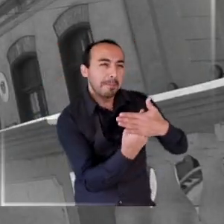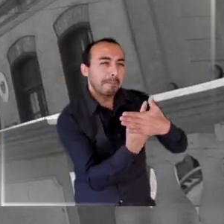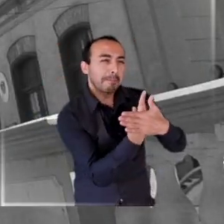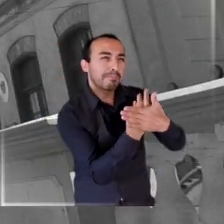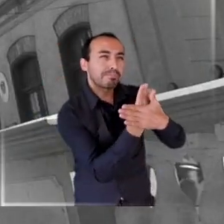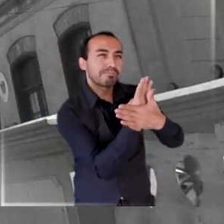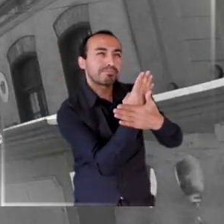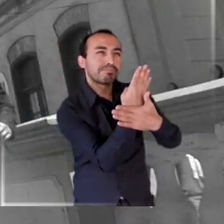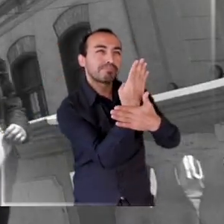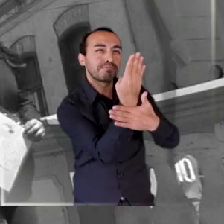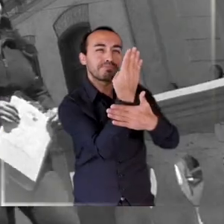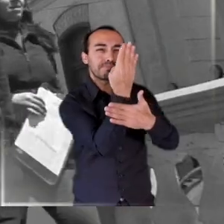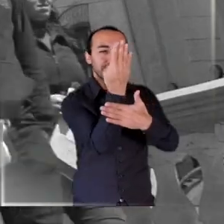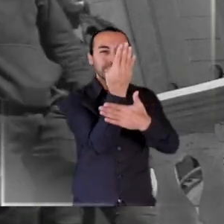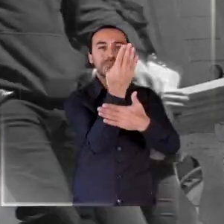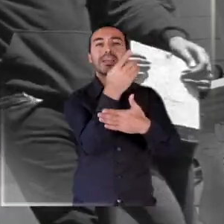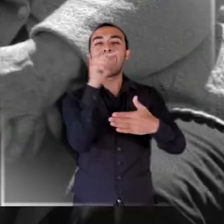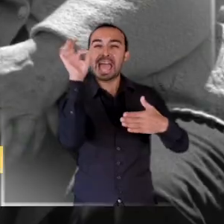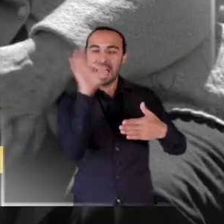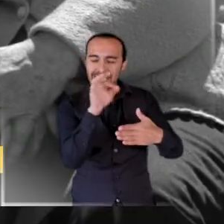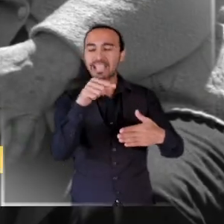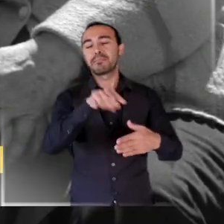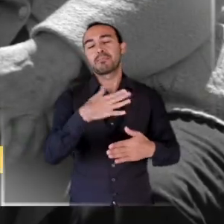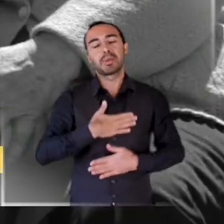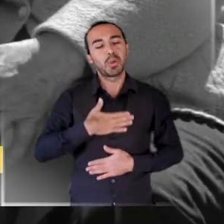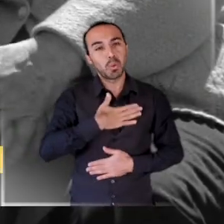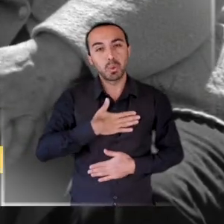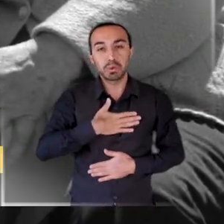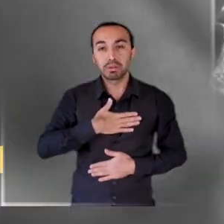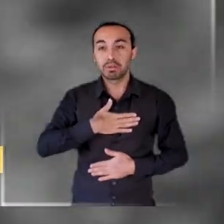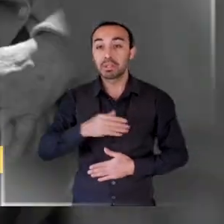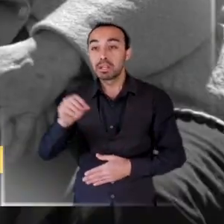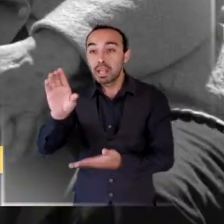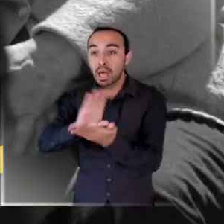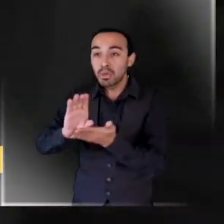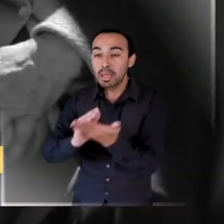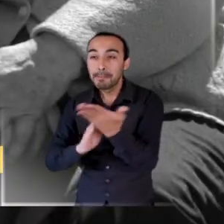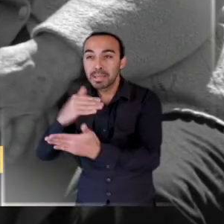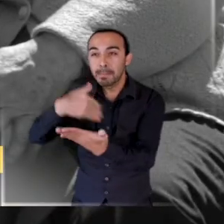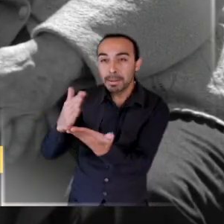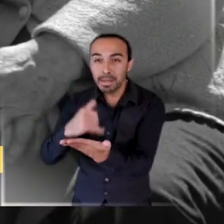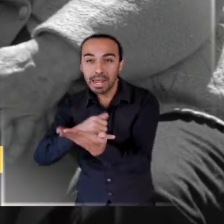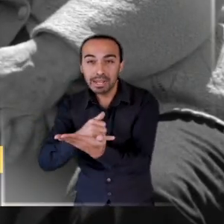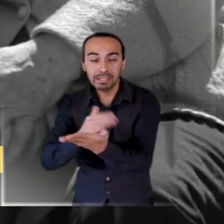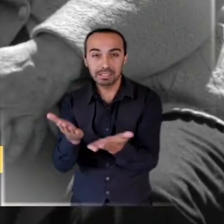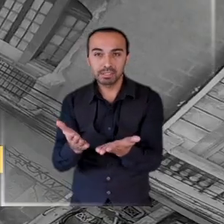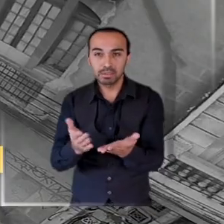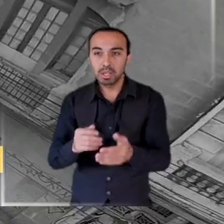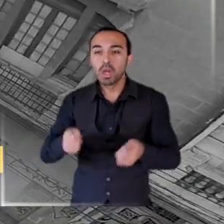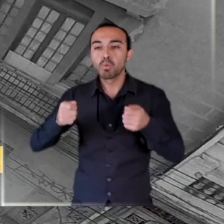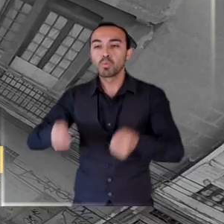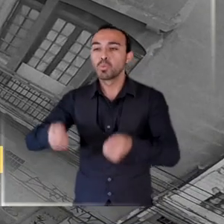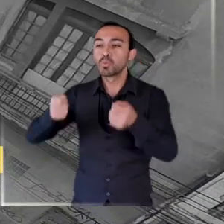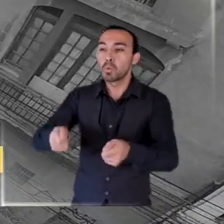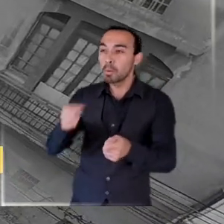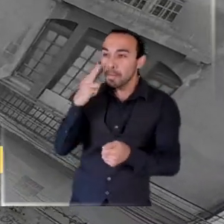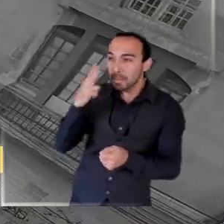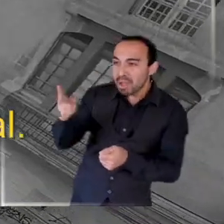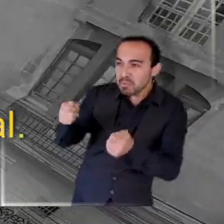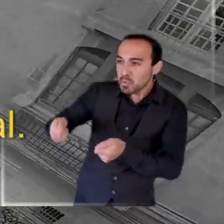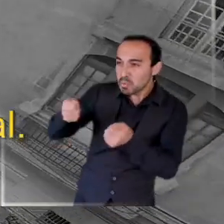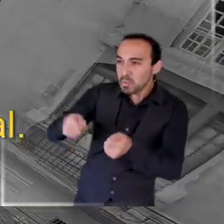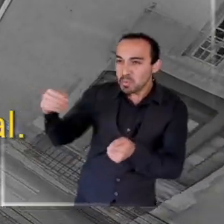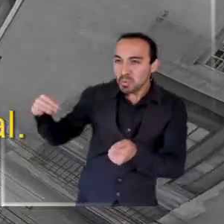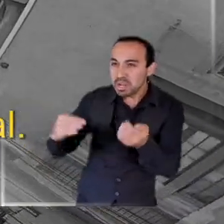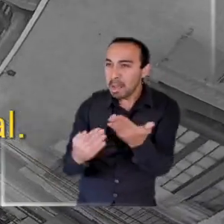mañana, cuando la ciudad está en ebullición, cuando se prepara todo el día, cuando las carretas vienen del mercado